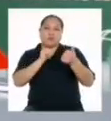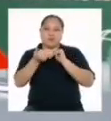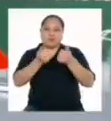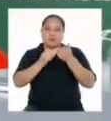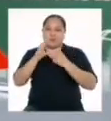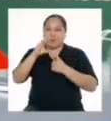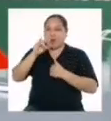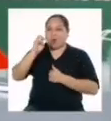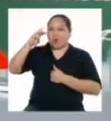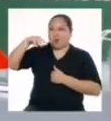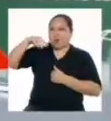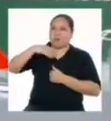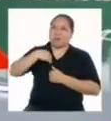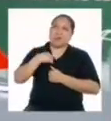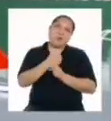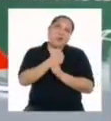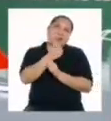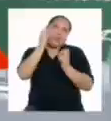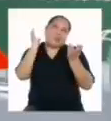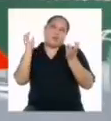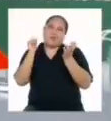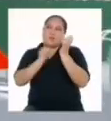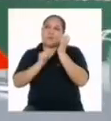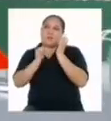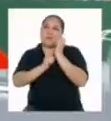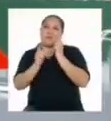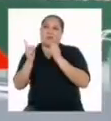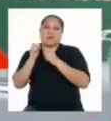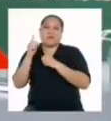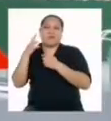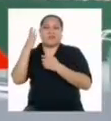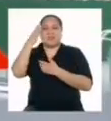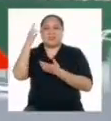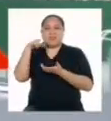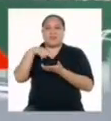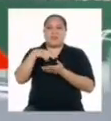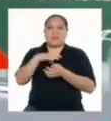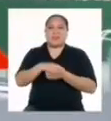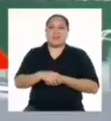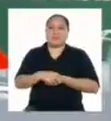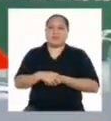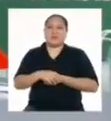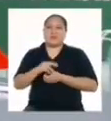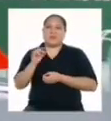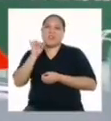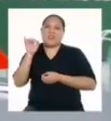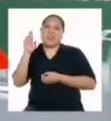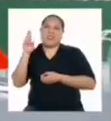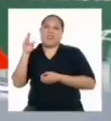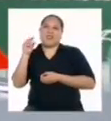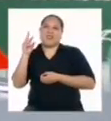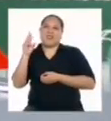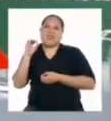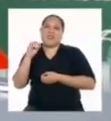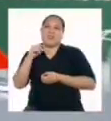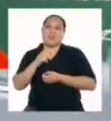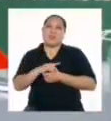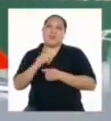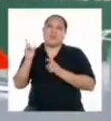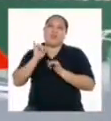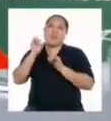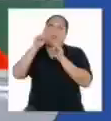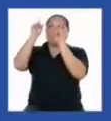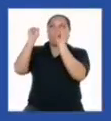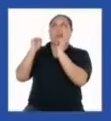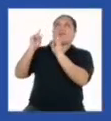cumbiatón, donde obviamente ganaría yo, porque mis hermanos tienen dos pies izquierdos. Serían algo así como Rodrigo. Perdón, como